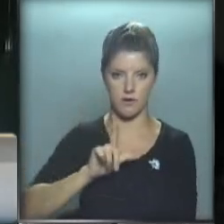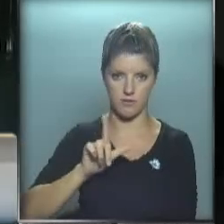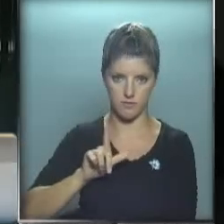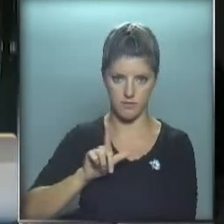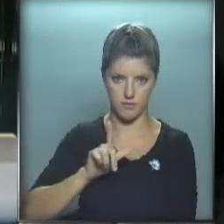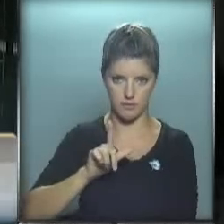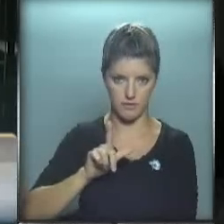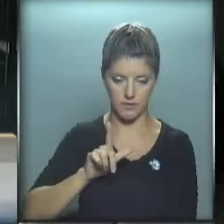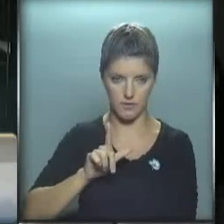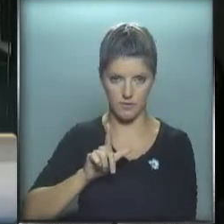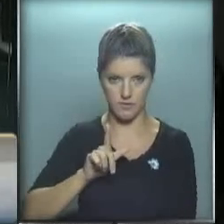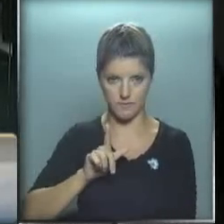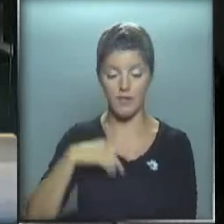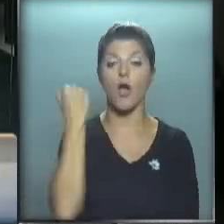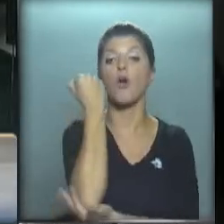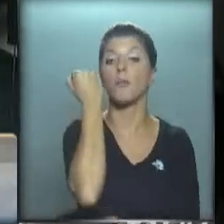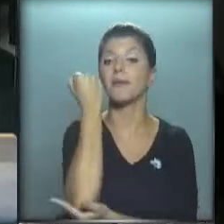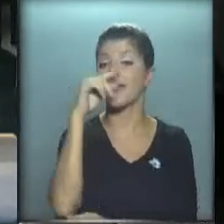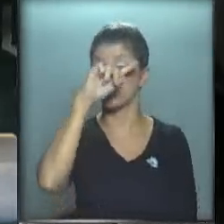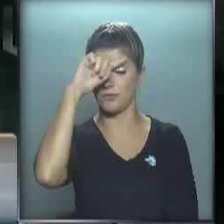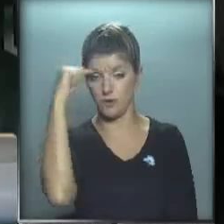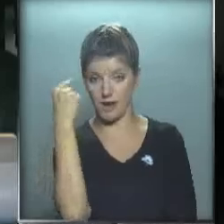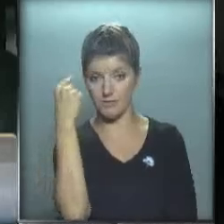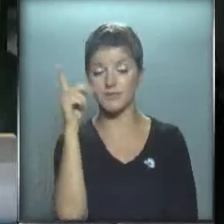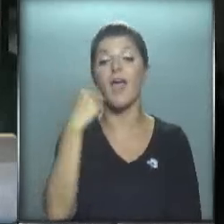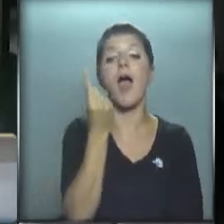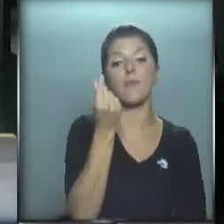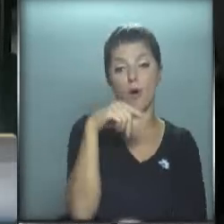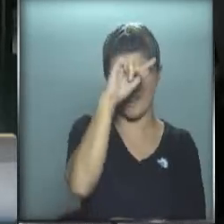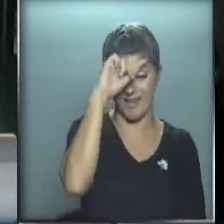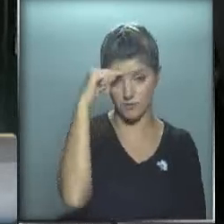nacionales las economías nacionales a las monedas